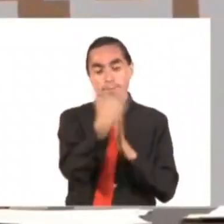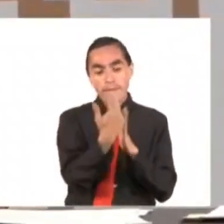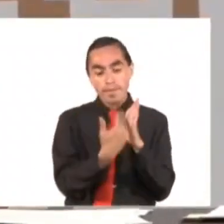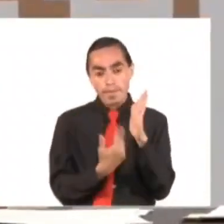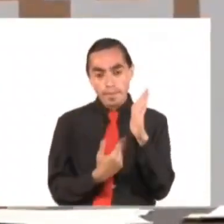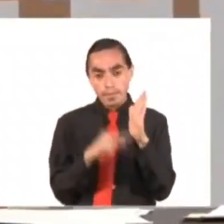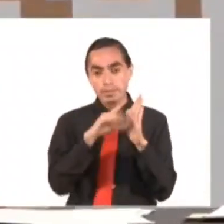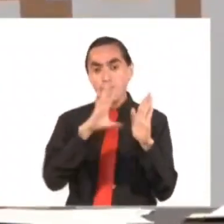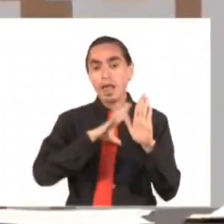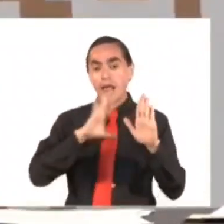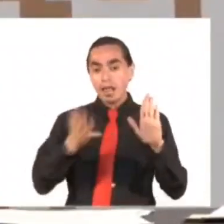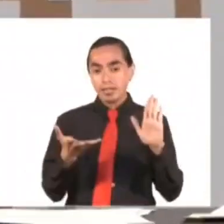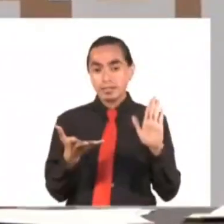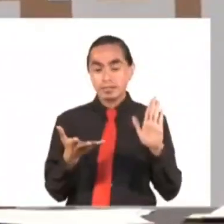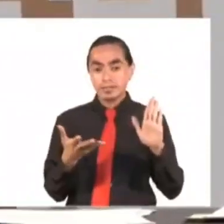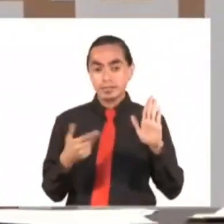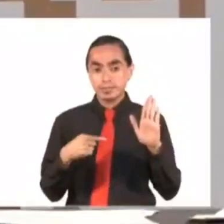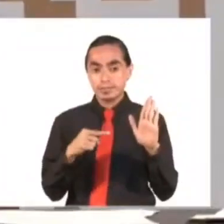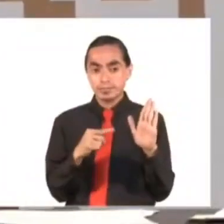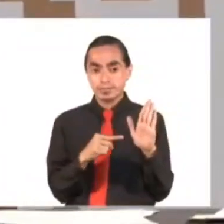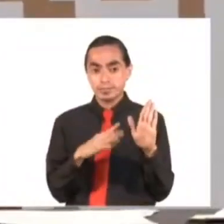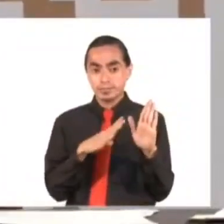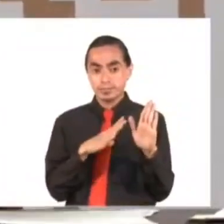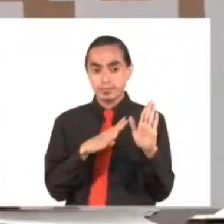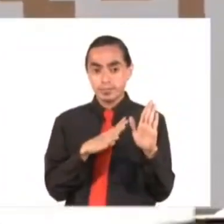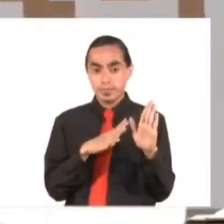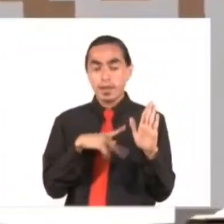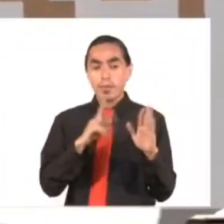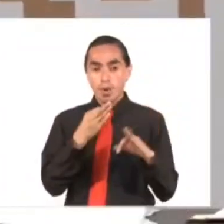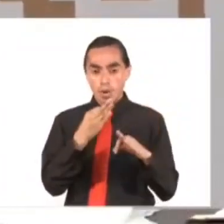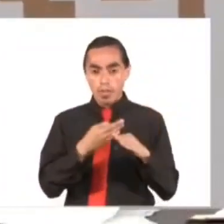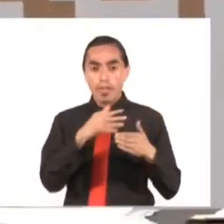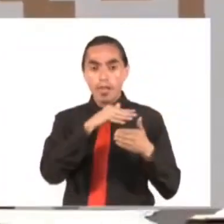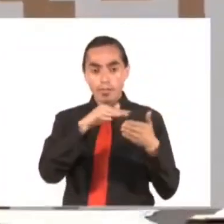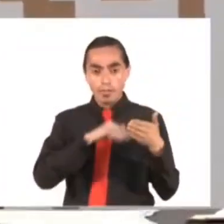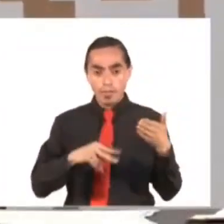se encuentra proyectada. No obstante, me permito darle lectura.